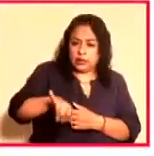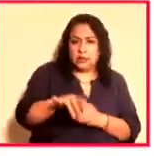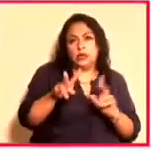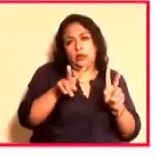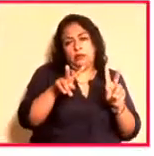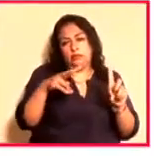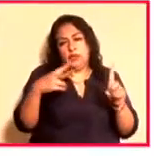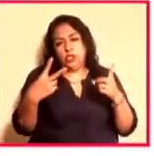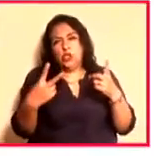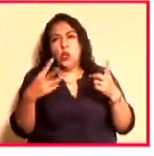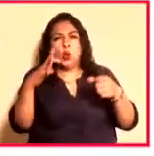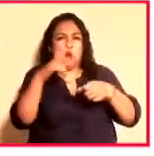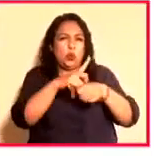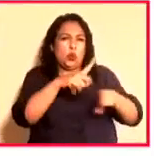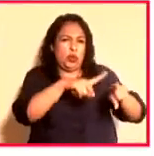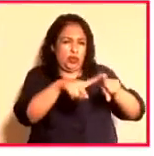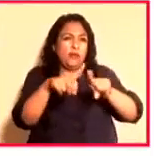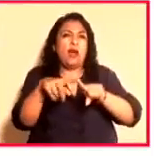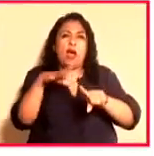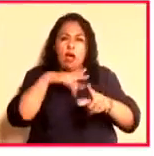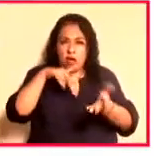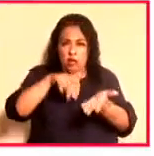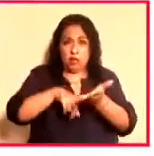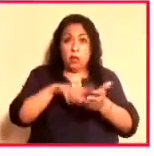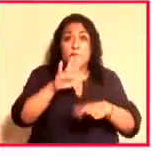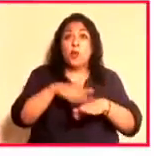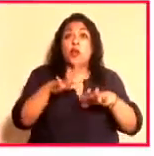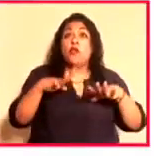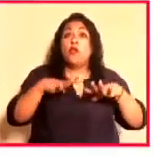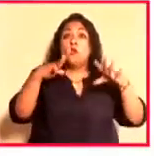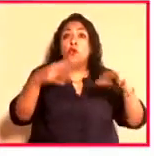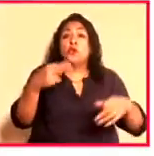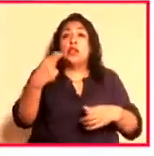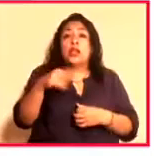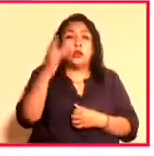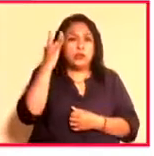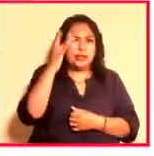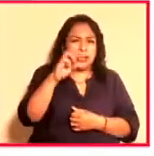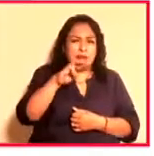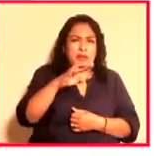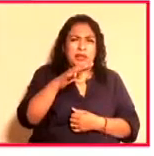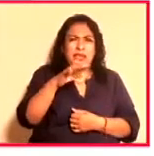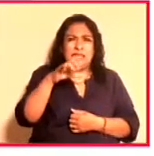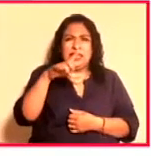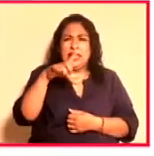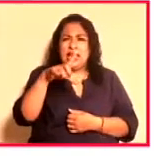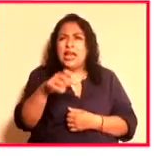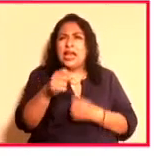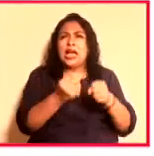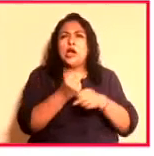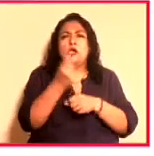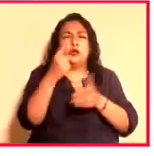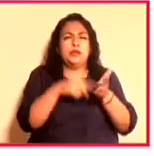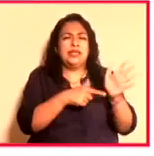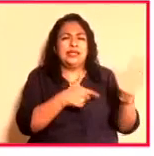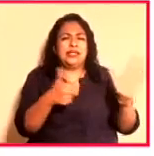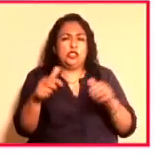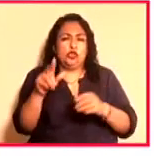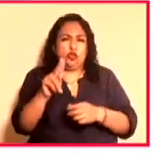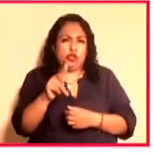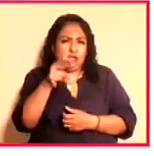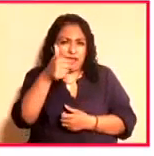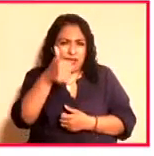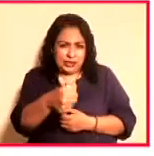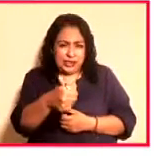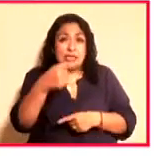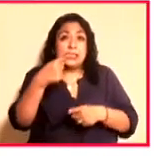vista multicultural, porque fue fundado con el nombre de San Miguel de Aguayo de la Nueva Tlaxcala en 1686 por